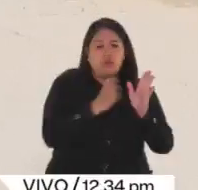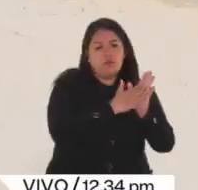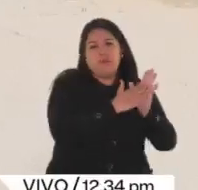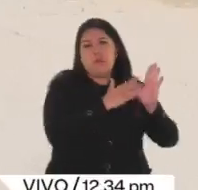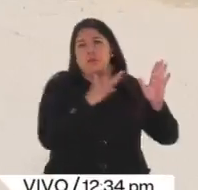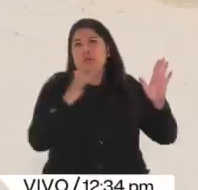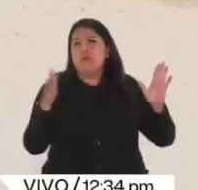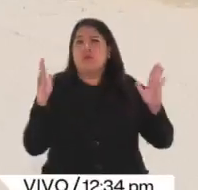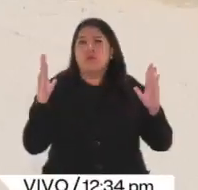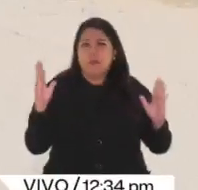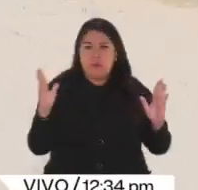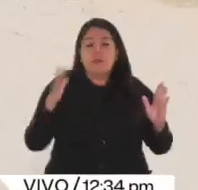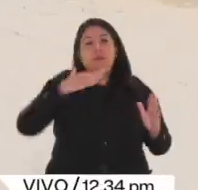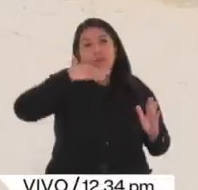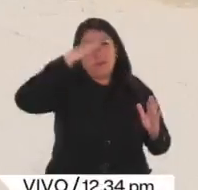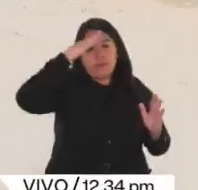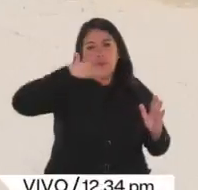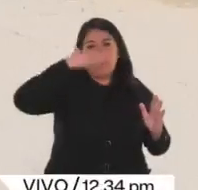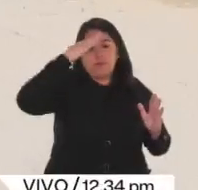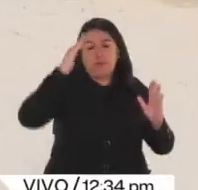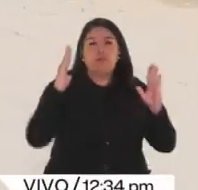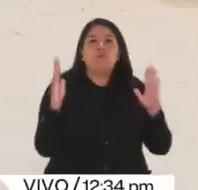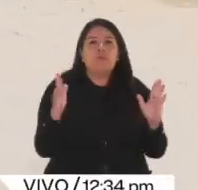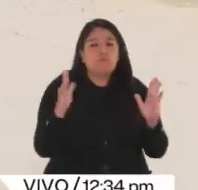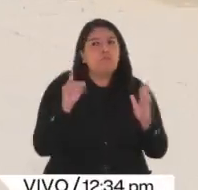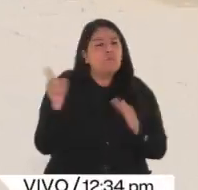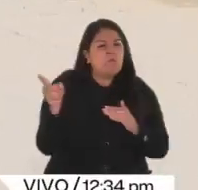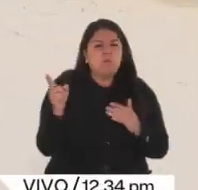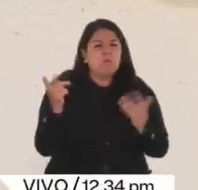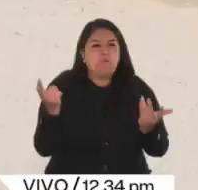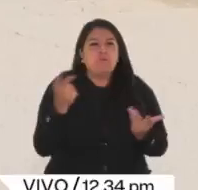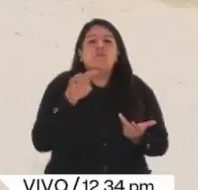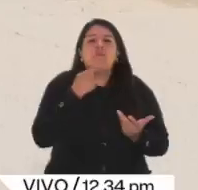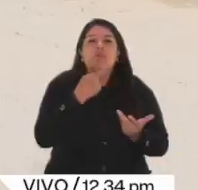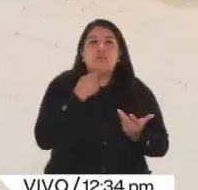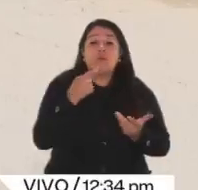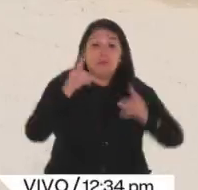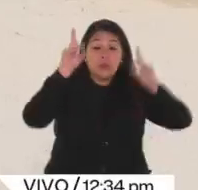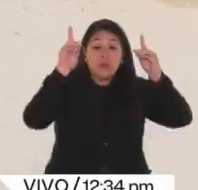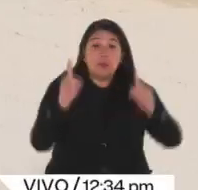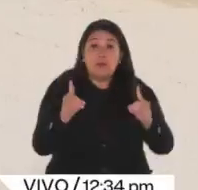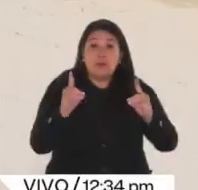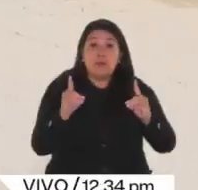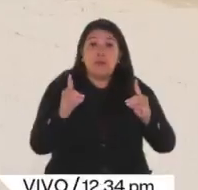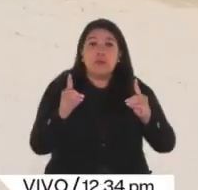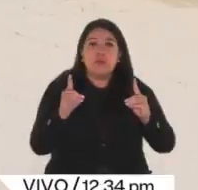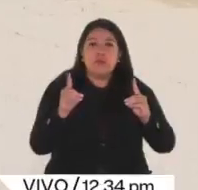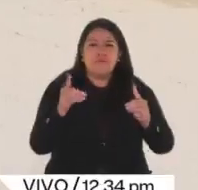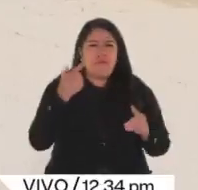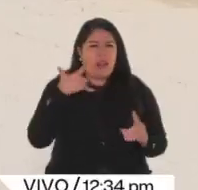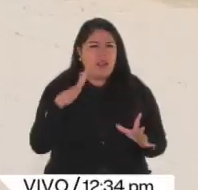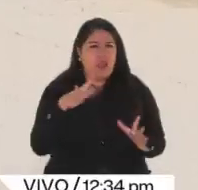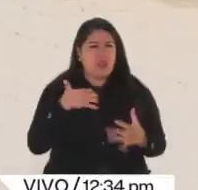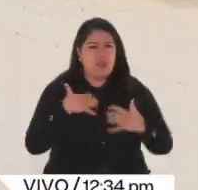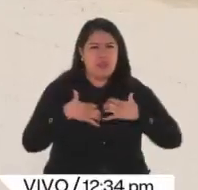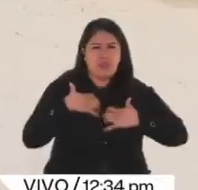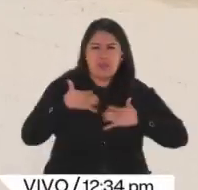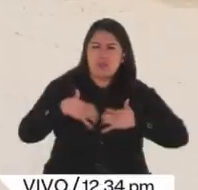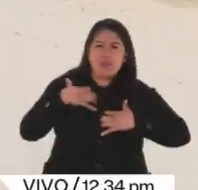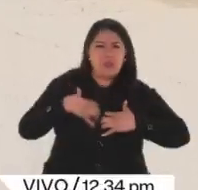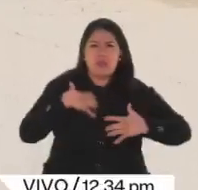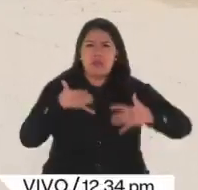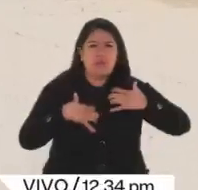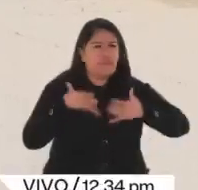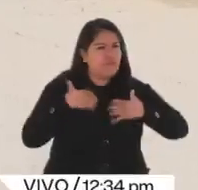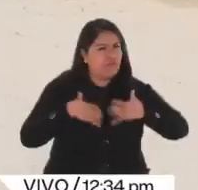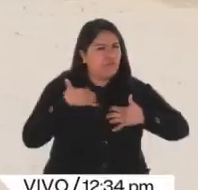periodo aquí en Medellín. Ellos nos aseguraron que esta decisión es una decisión cobarde y que además solo